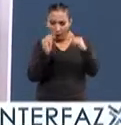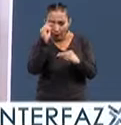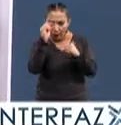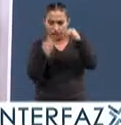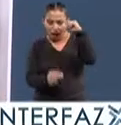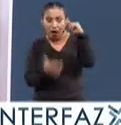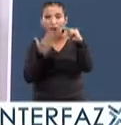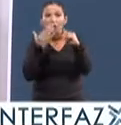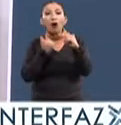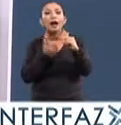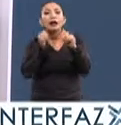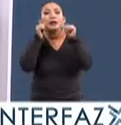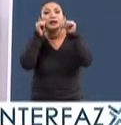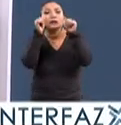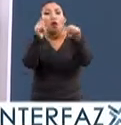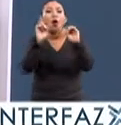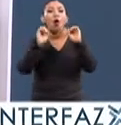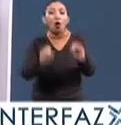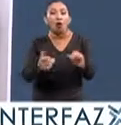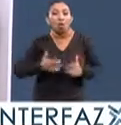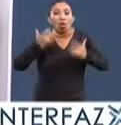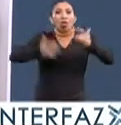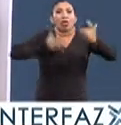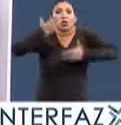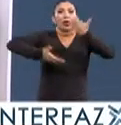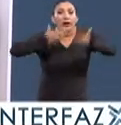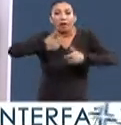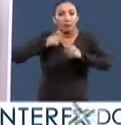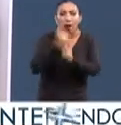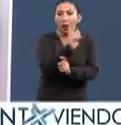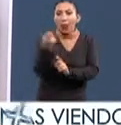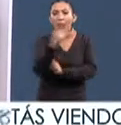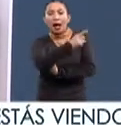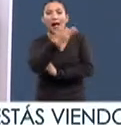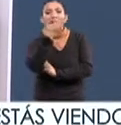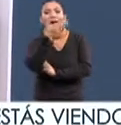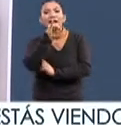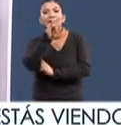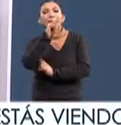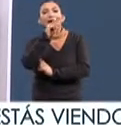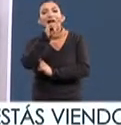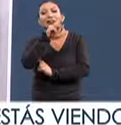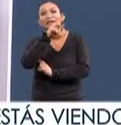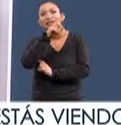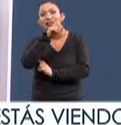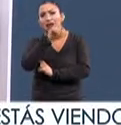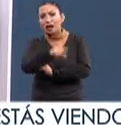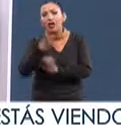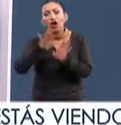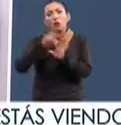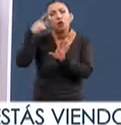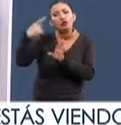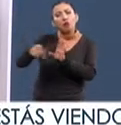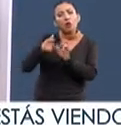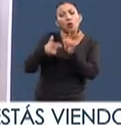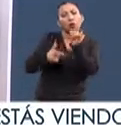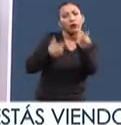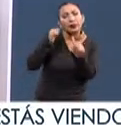de inatención o de hiperactividad o impulsividad que está presentando, cómo es su ritmo a nivel de